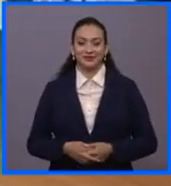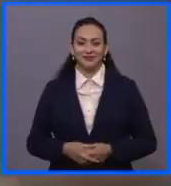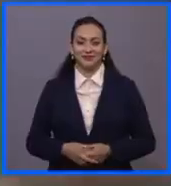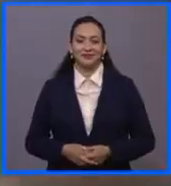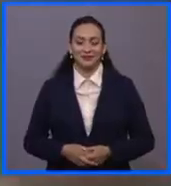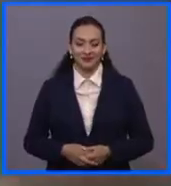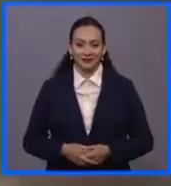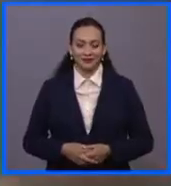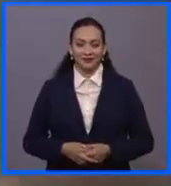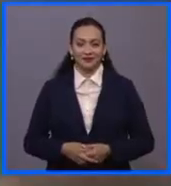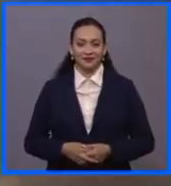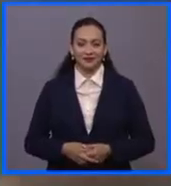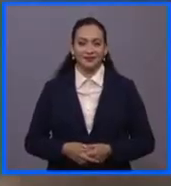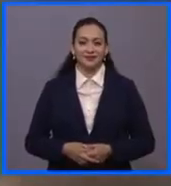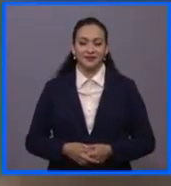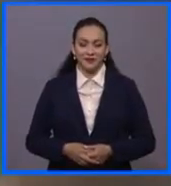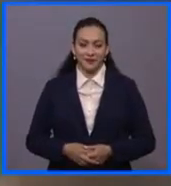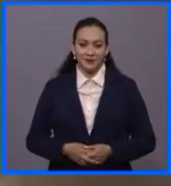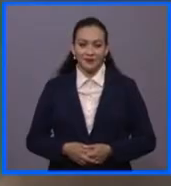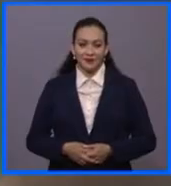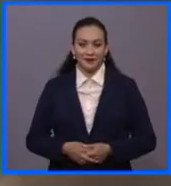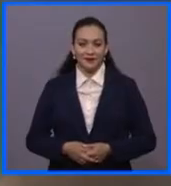escuchamos.